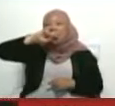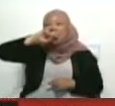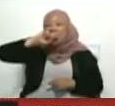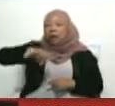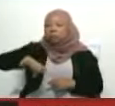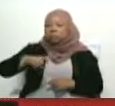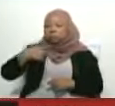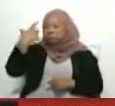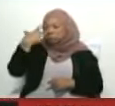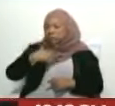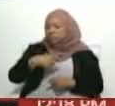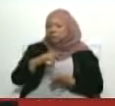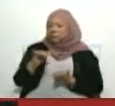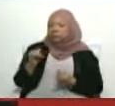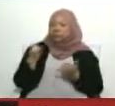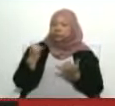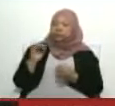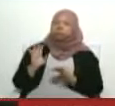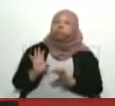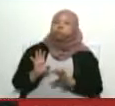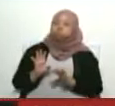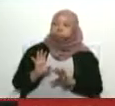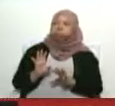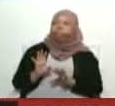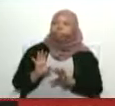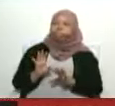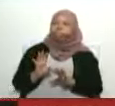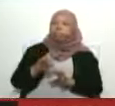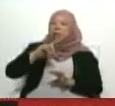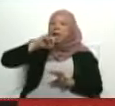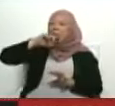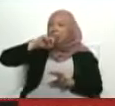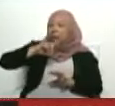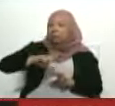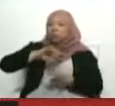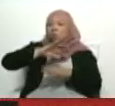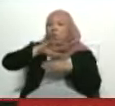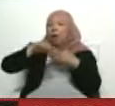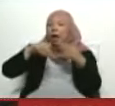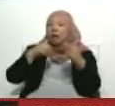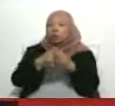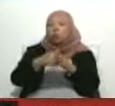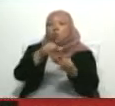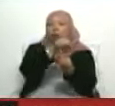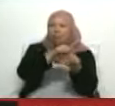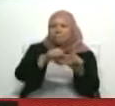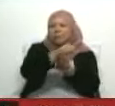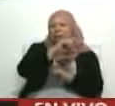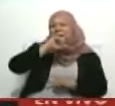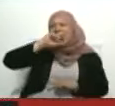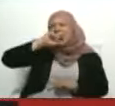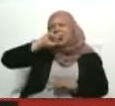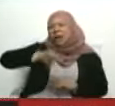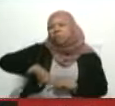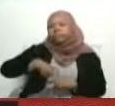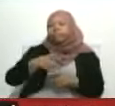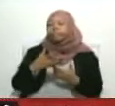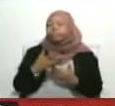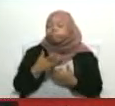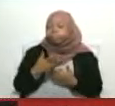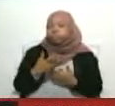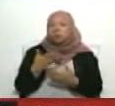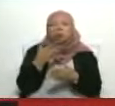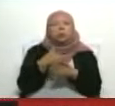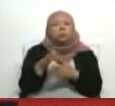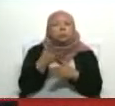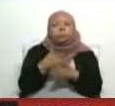odian a sí mismos. Primero se odian a sí mismos y odian a todo lo que les rodea y por lo tanto, créanme que no les